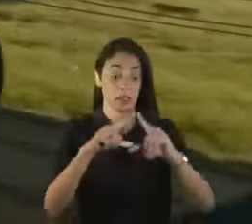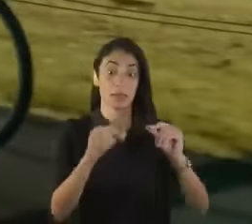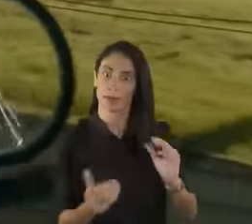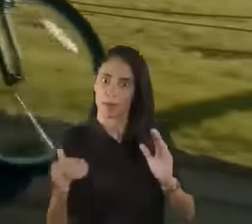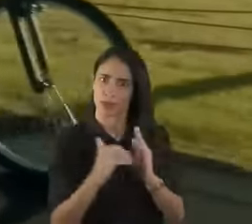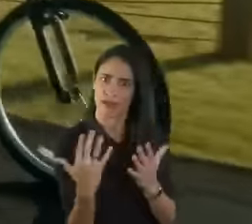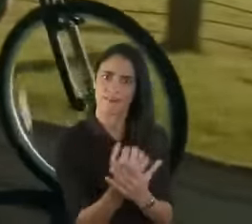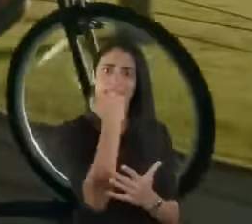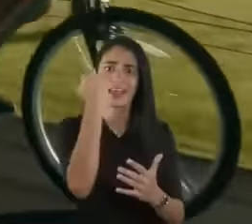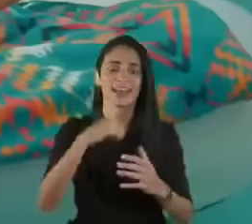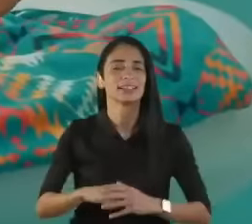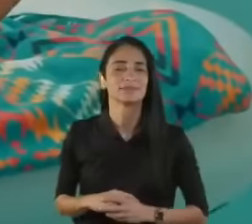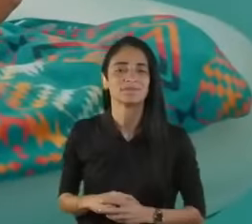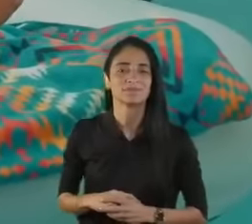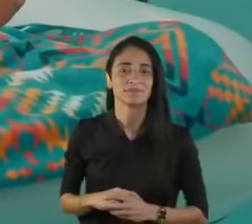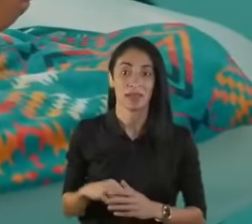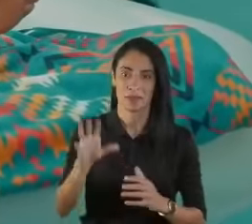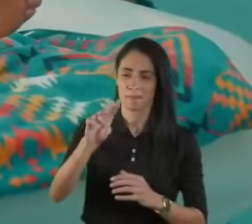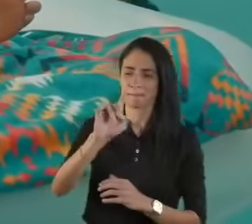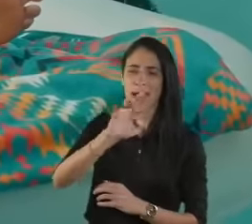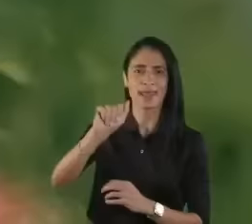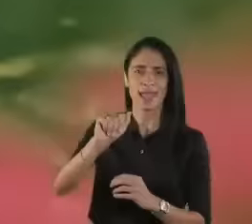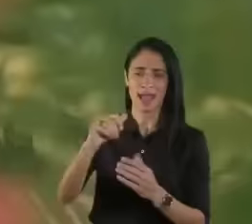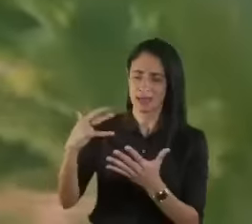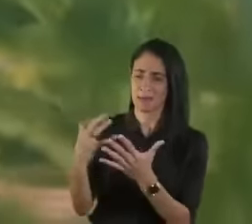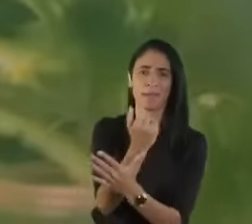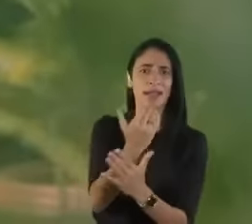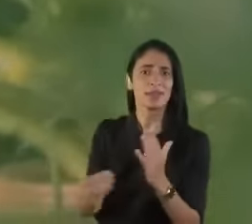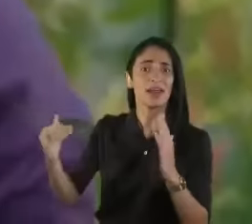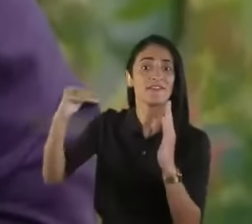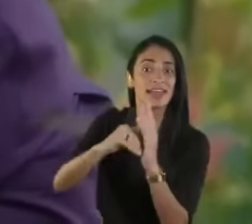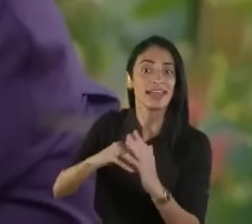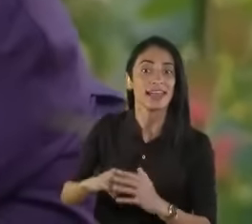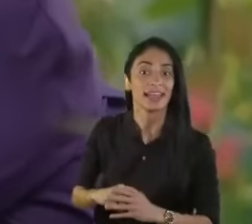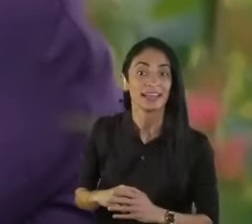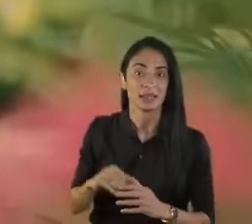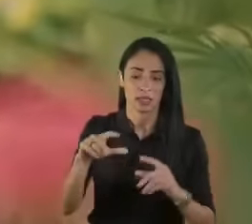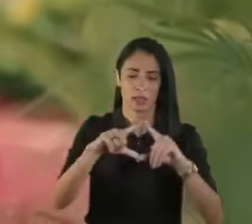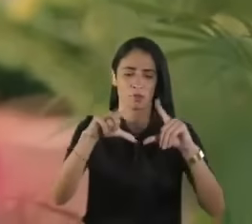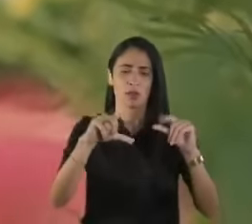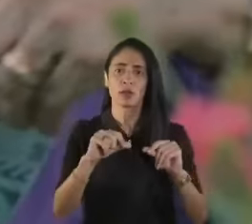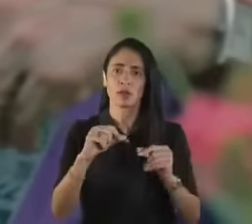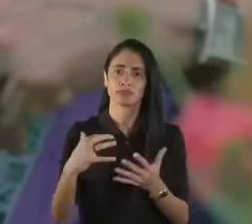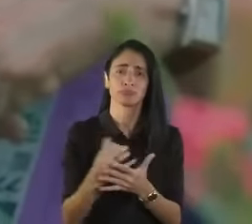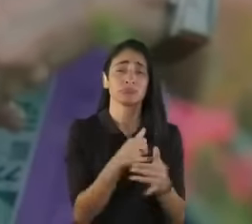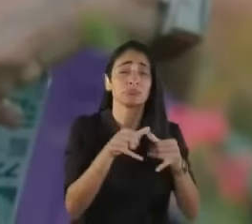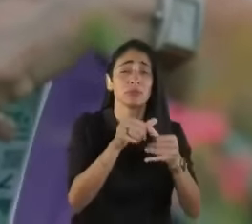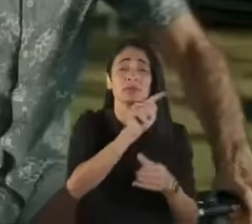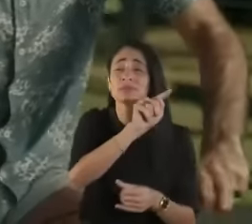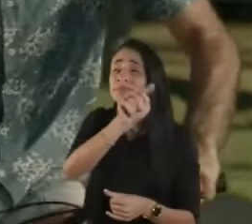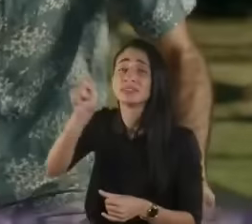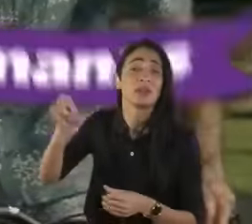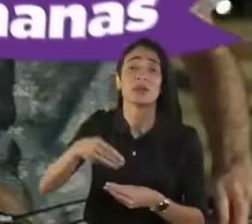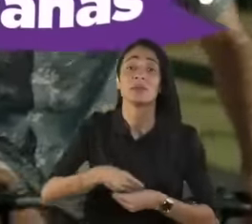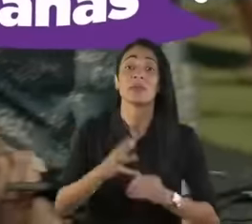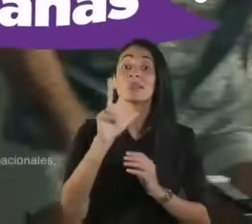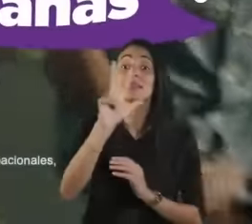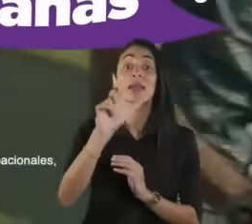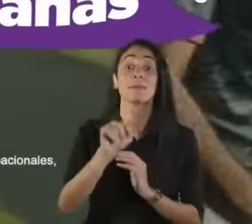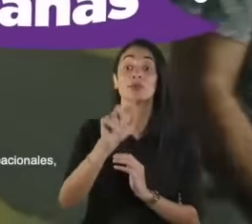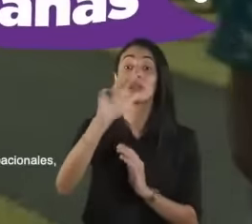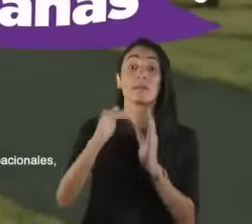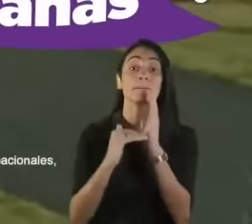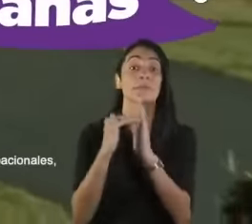que se peguen otra vez! ¡Tu billetito, para que te pegue! ¡María, para que te pegues otra vez! Los billeteros están por todas